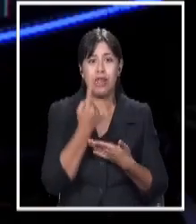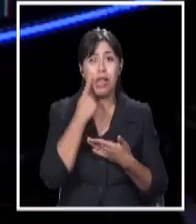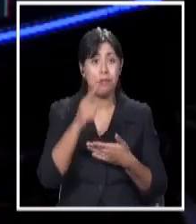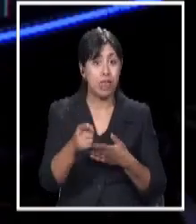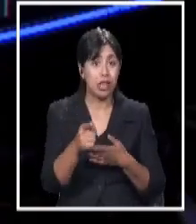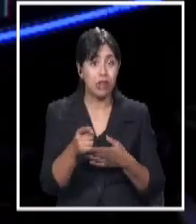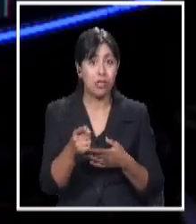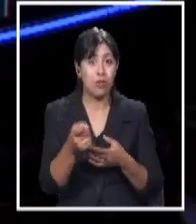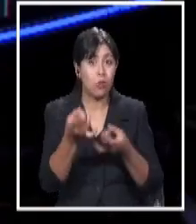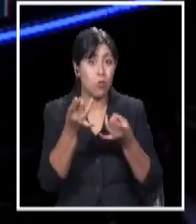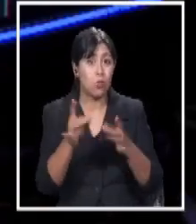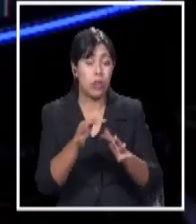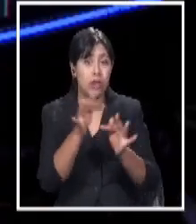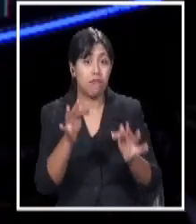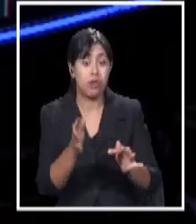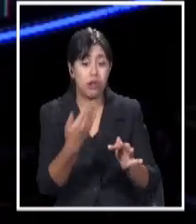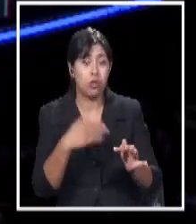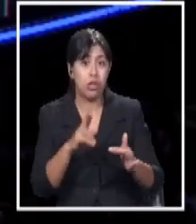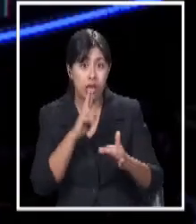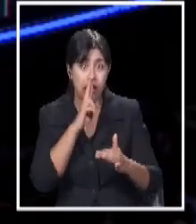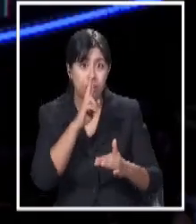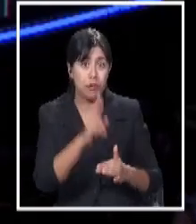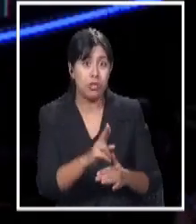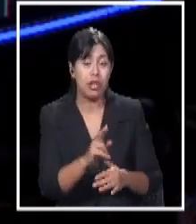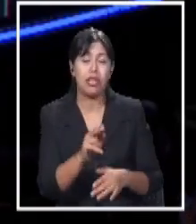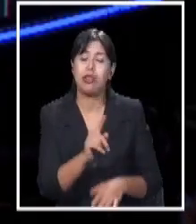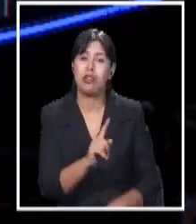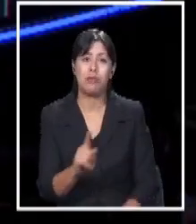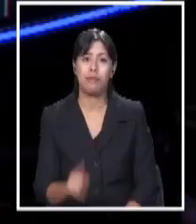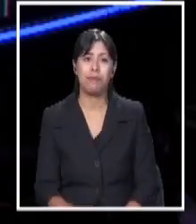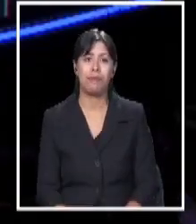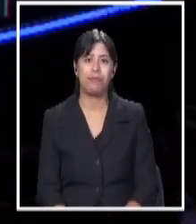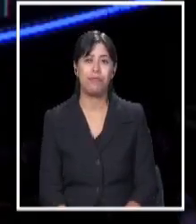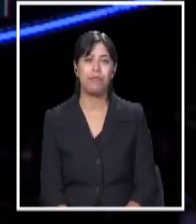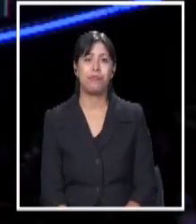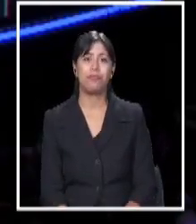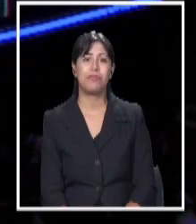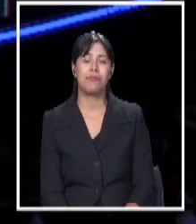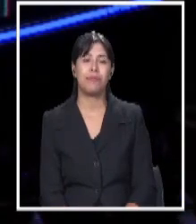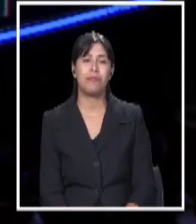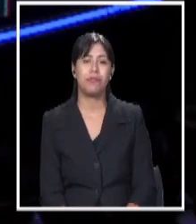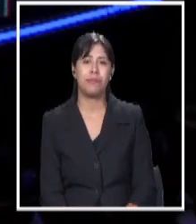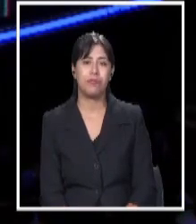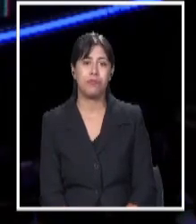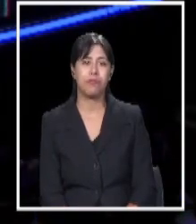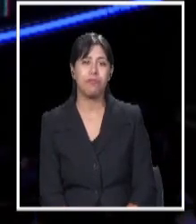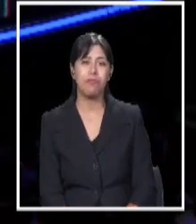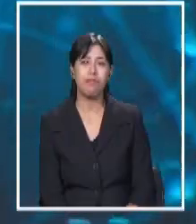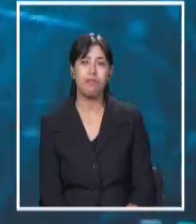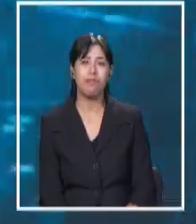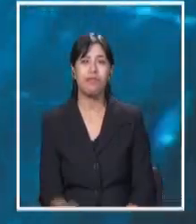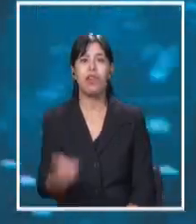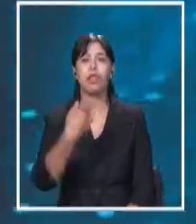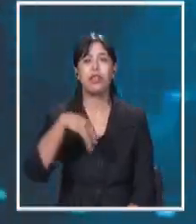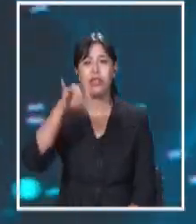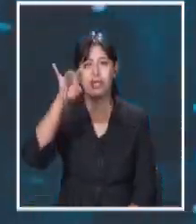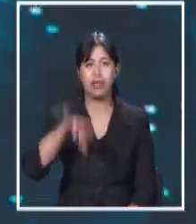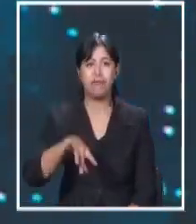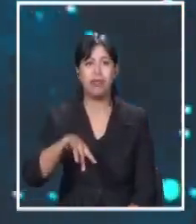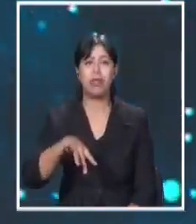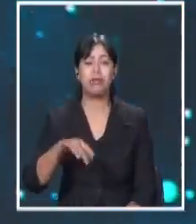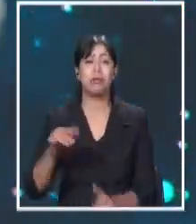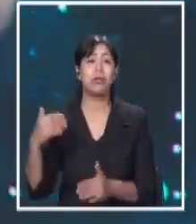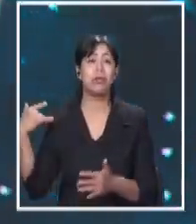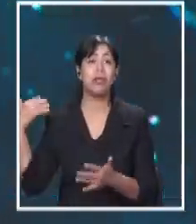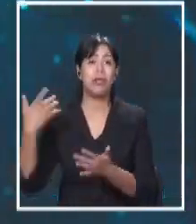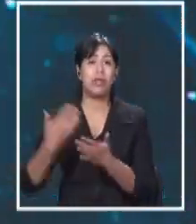es la manera en la cual vamos a abordar este problema. Sabemos que durante